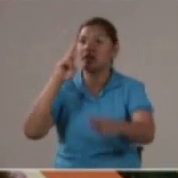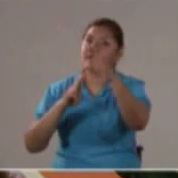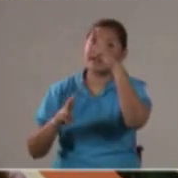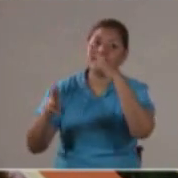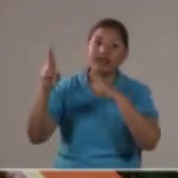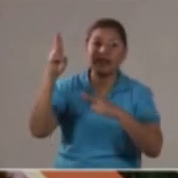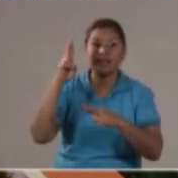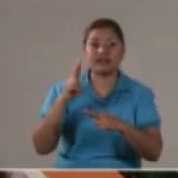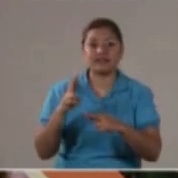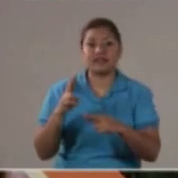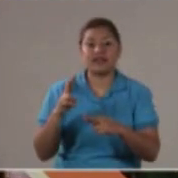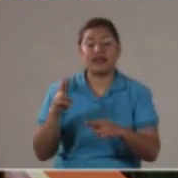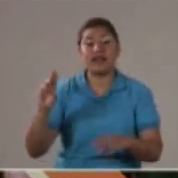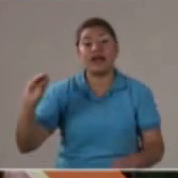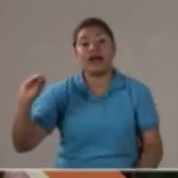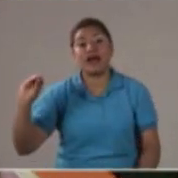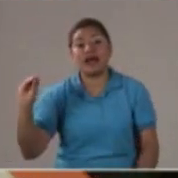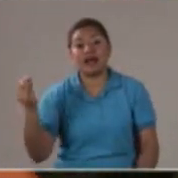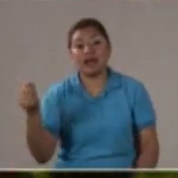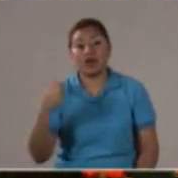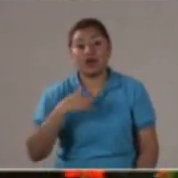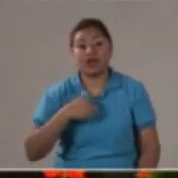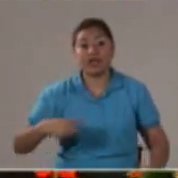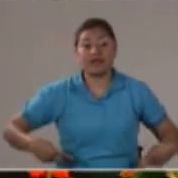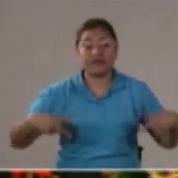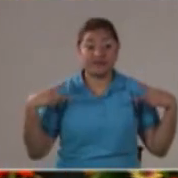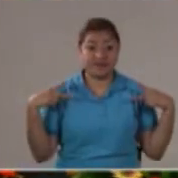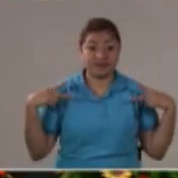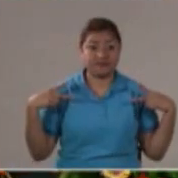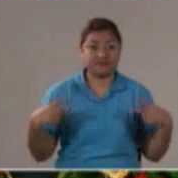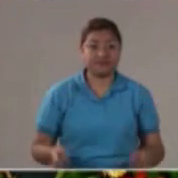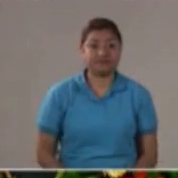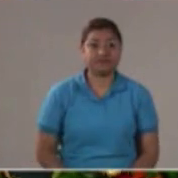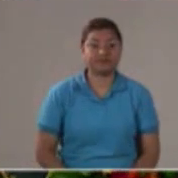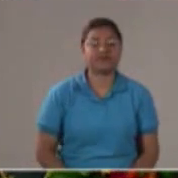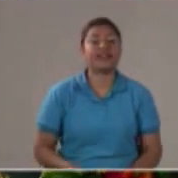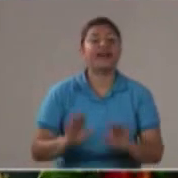Necesito regresar. Ok, no se me emocionen.